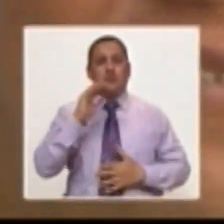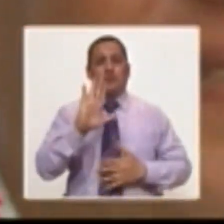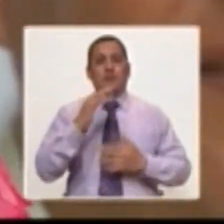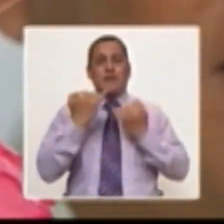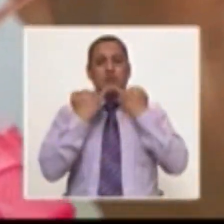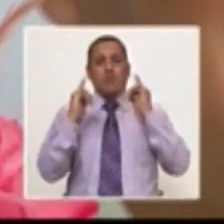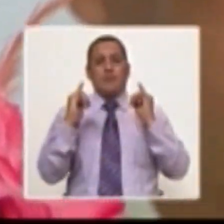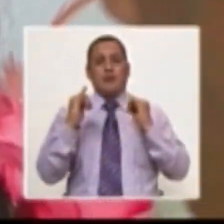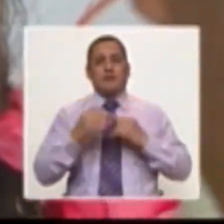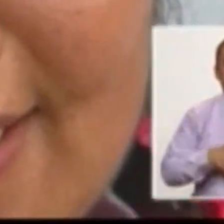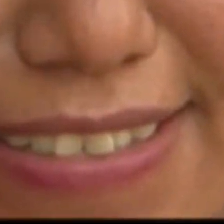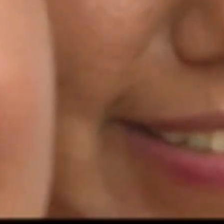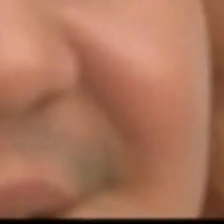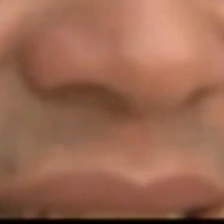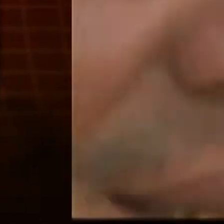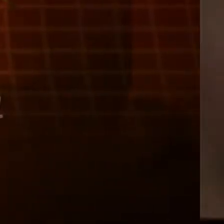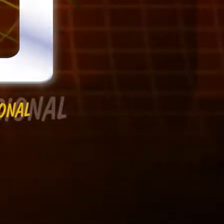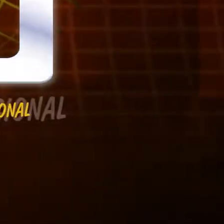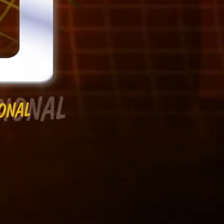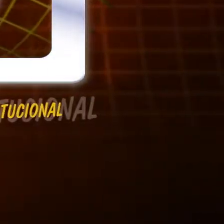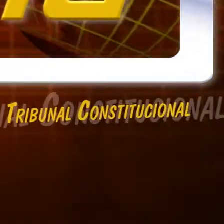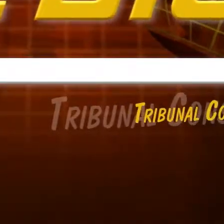al idioma.